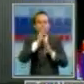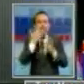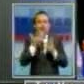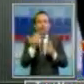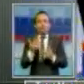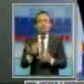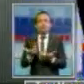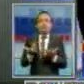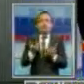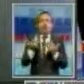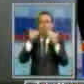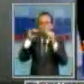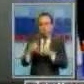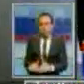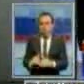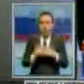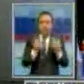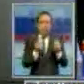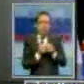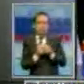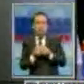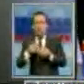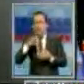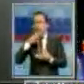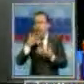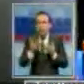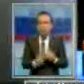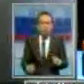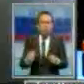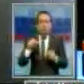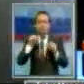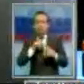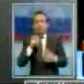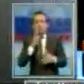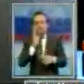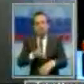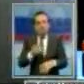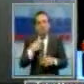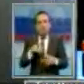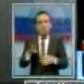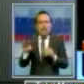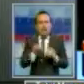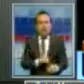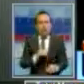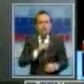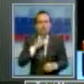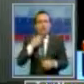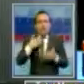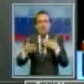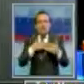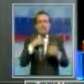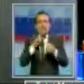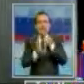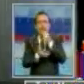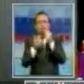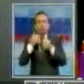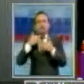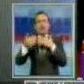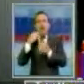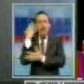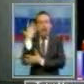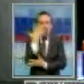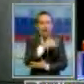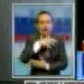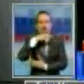peces se van para abajo, el suelo se nos va, el agua se nos empeora. O sea, tenemos que realmente recuperar los recursos naturales, todo lo que es la identidad cultural